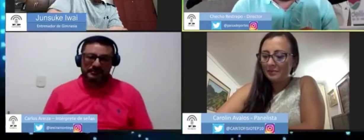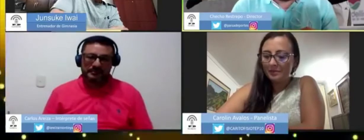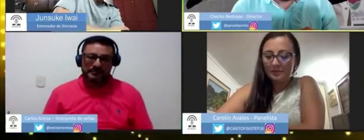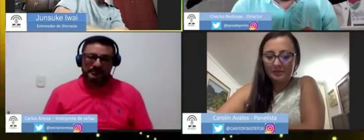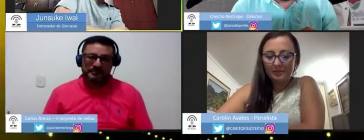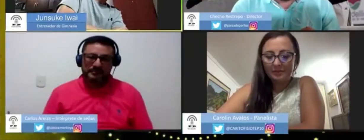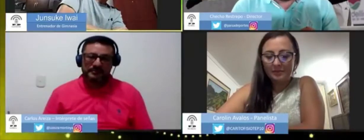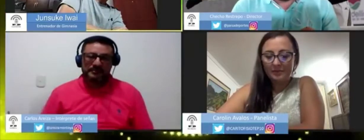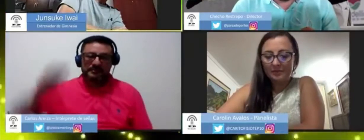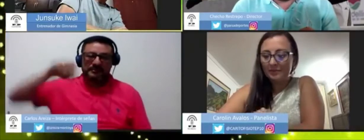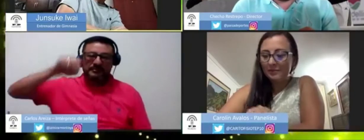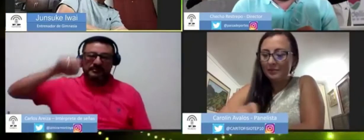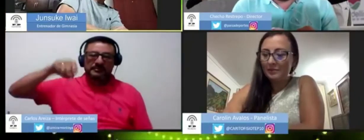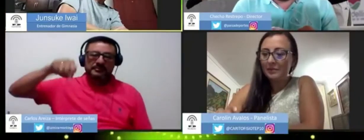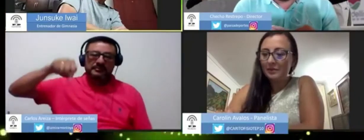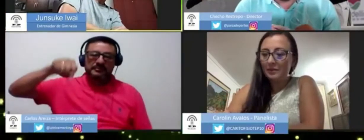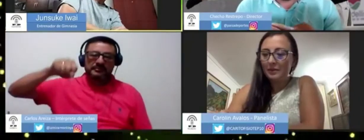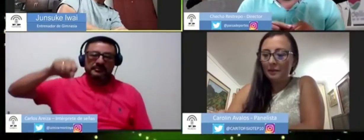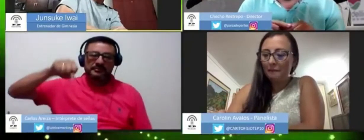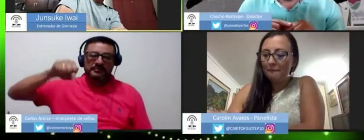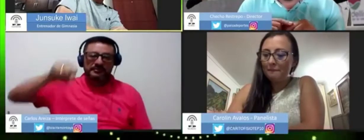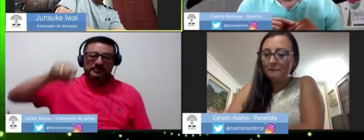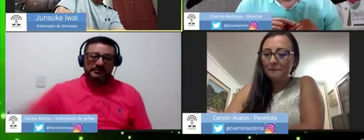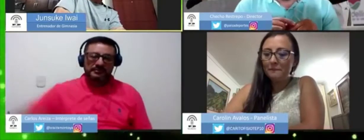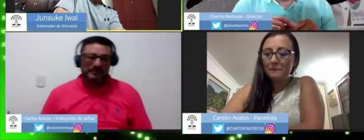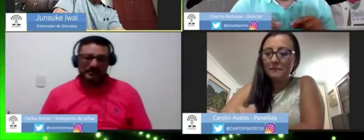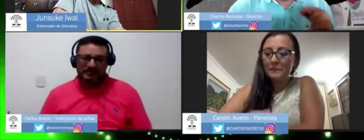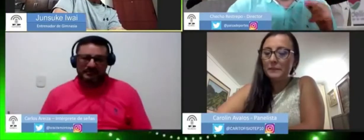Sí, yo había invitado a